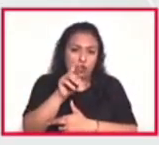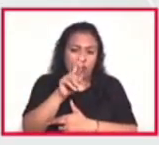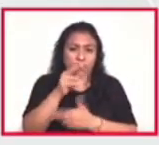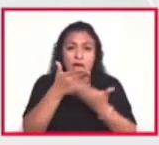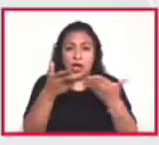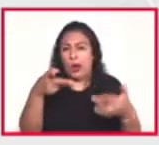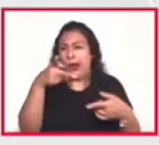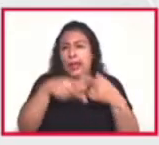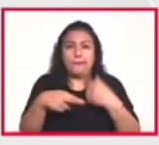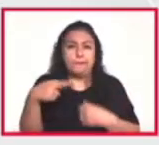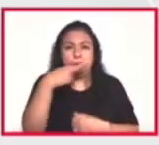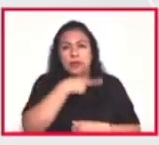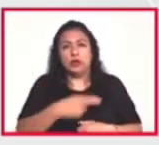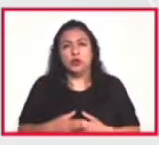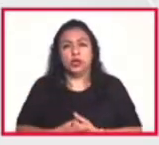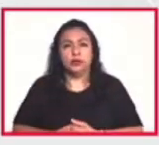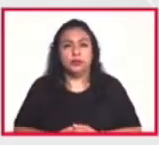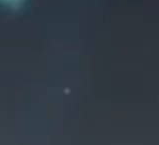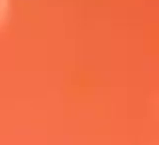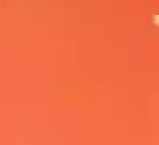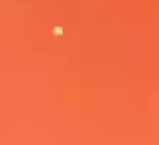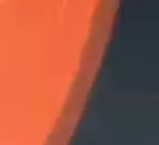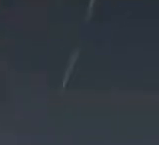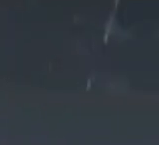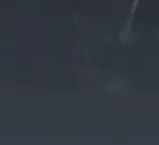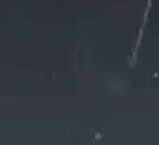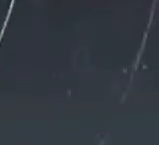una brevísima pausa.